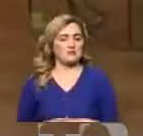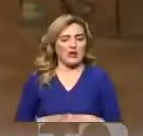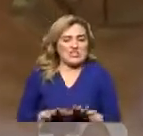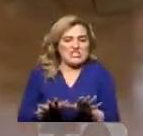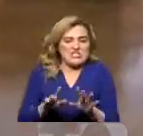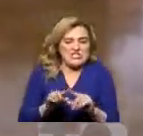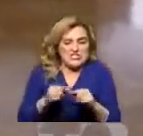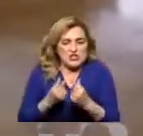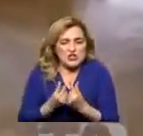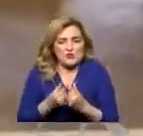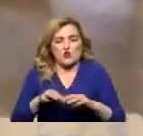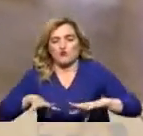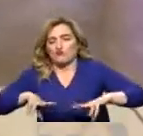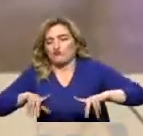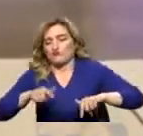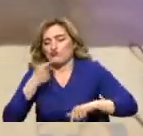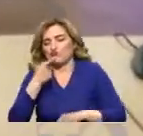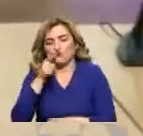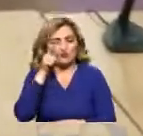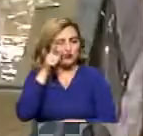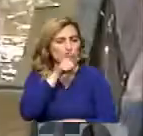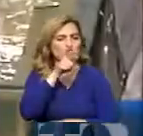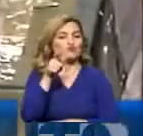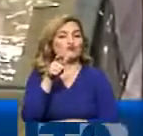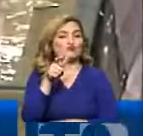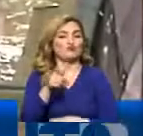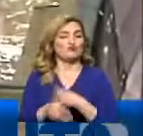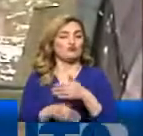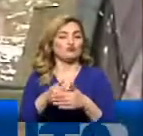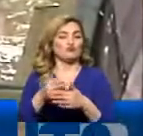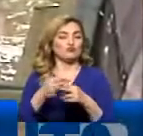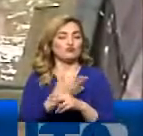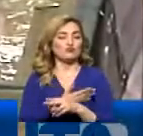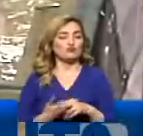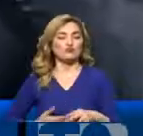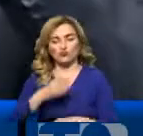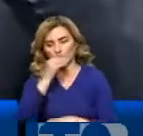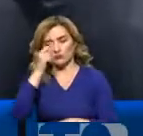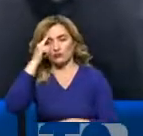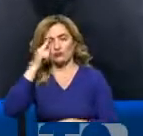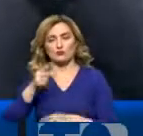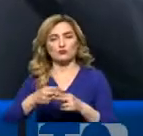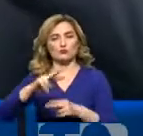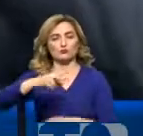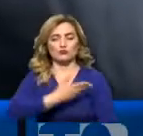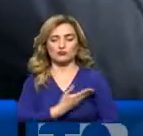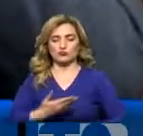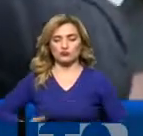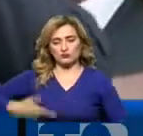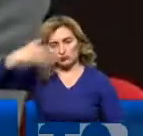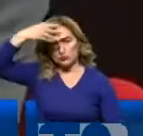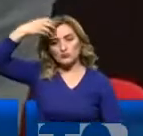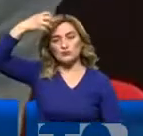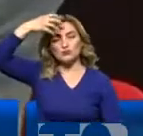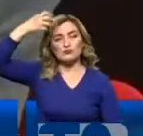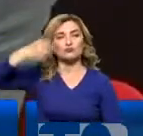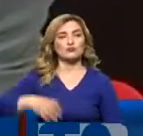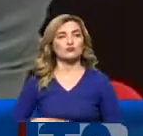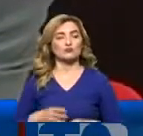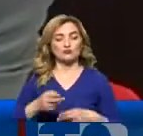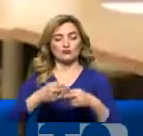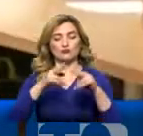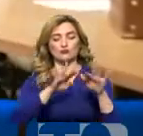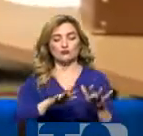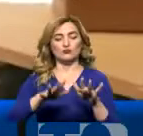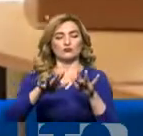corrupción tal como lo ha calificado la fiscalía en donde están procesados el ex presidente rafael correa el ex vicepresidente jorge glass el ex secretario